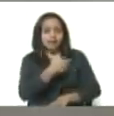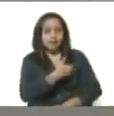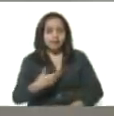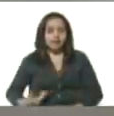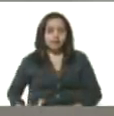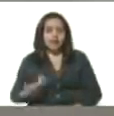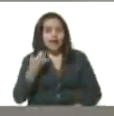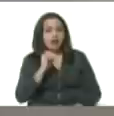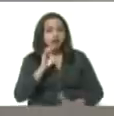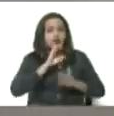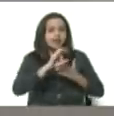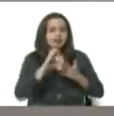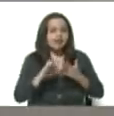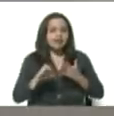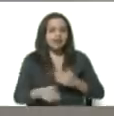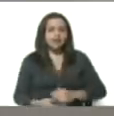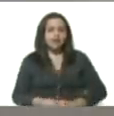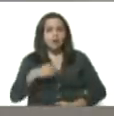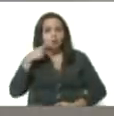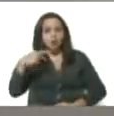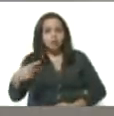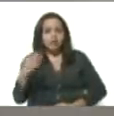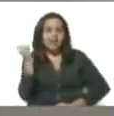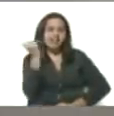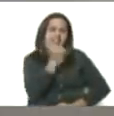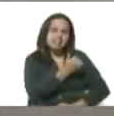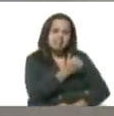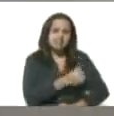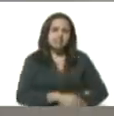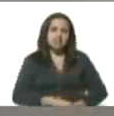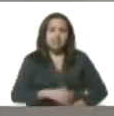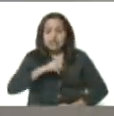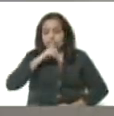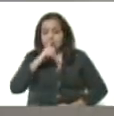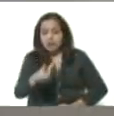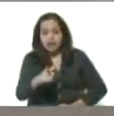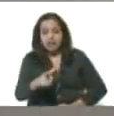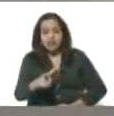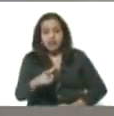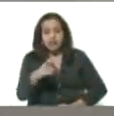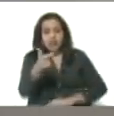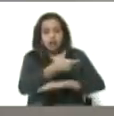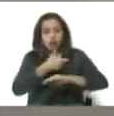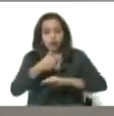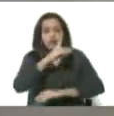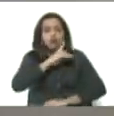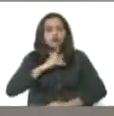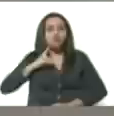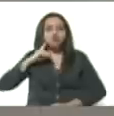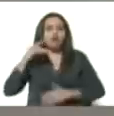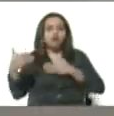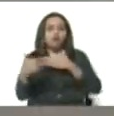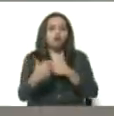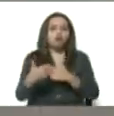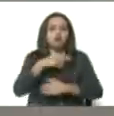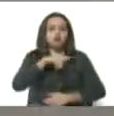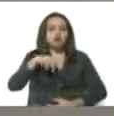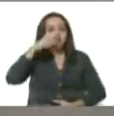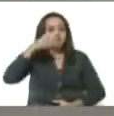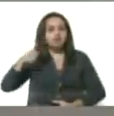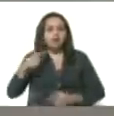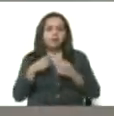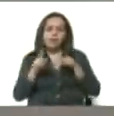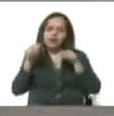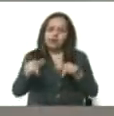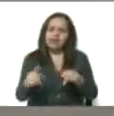una estrategia, es una política criminal y perversa del gobierno de Iván Duque contra nuestro pueblo. Pero aquí